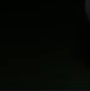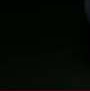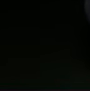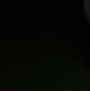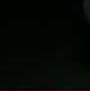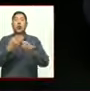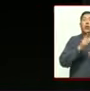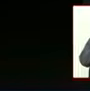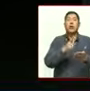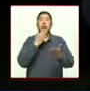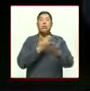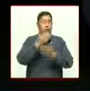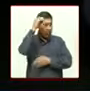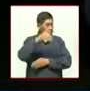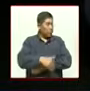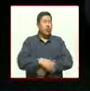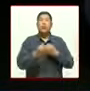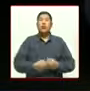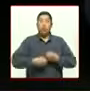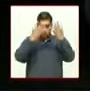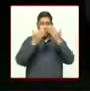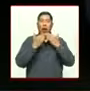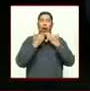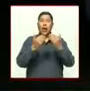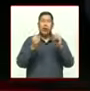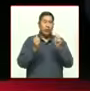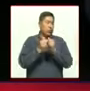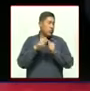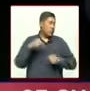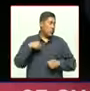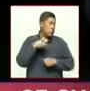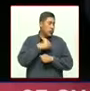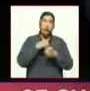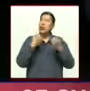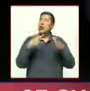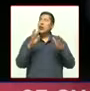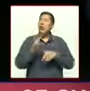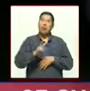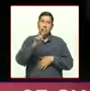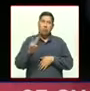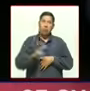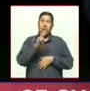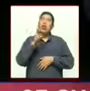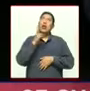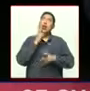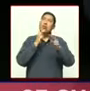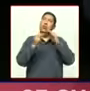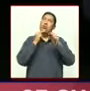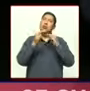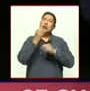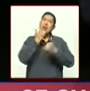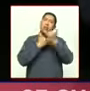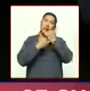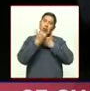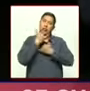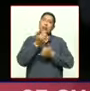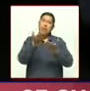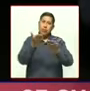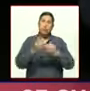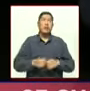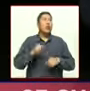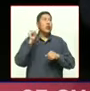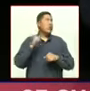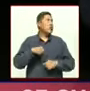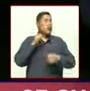¿Cómo están? Muy buenas noches. Gracias por estar con nosotros. Llegamos a viernes y, bueno, las noticias. A ver, vamos a ver qué le parecen, Denise.